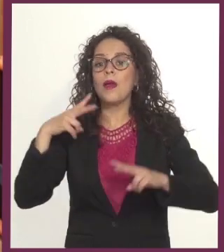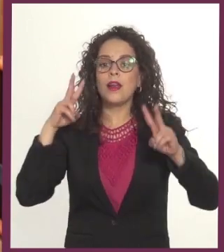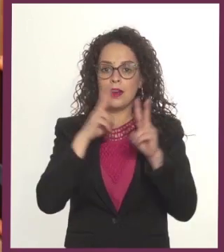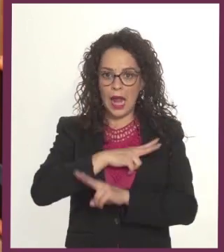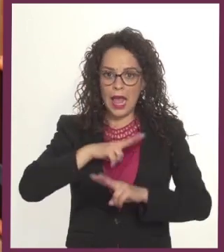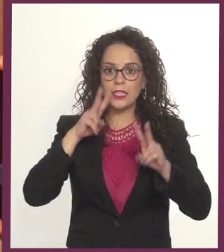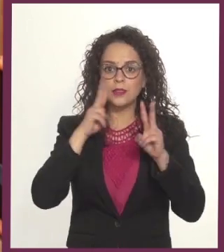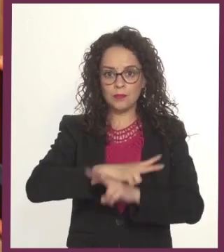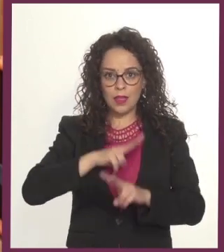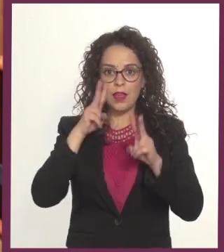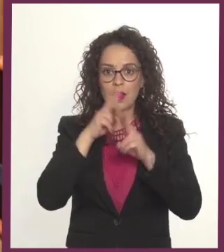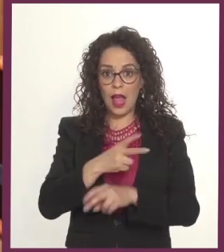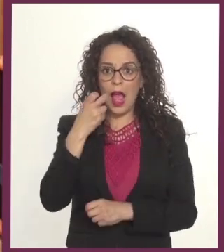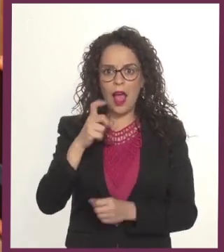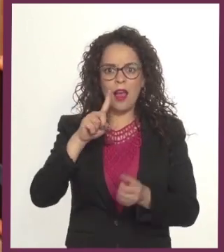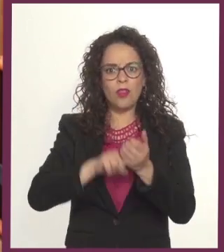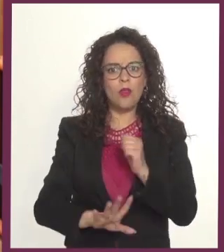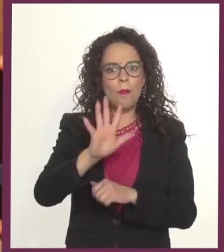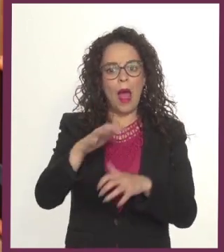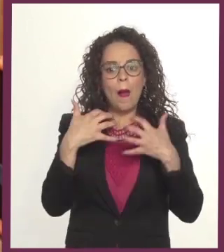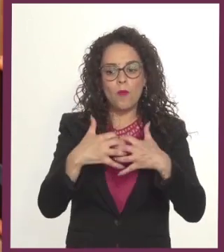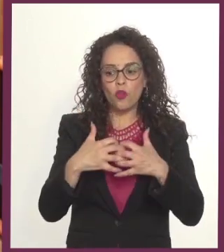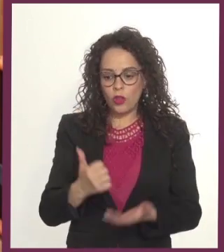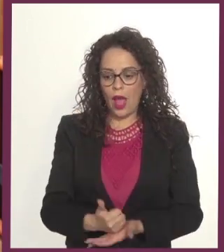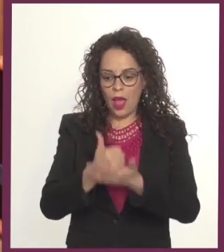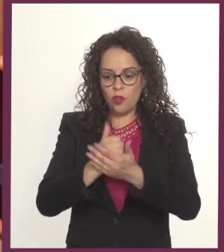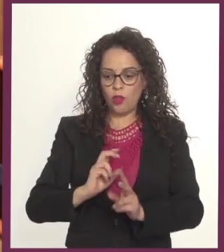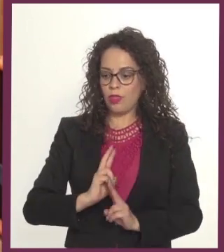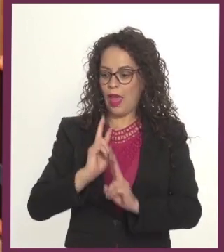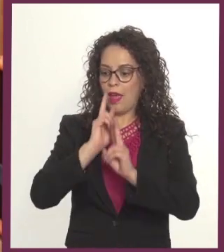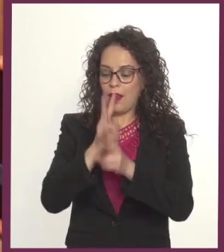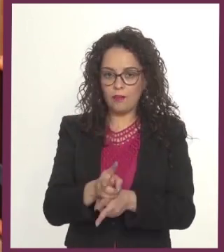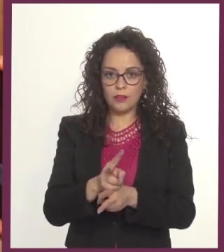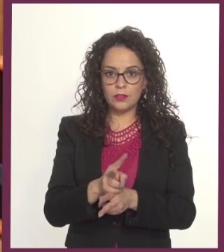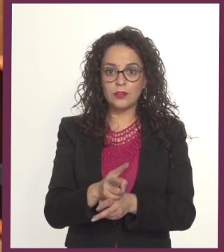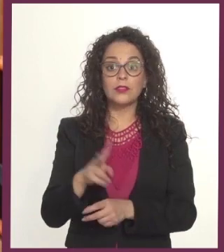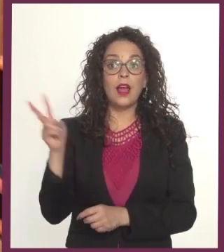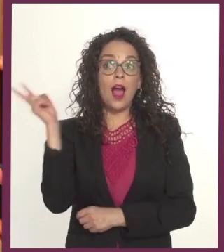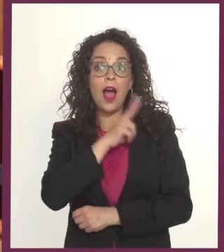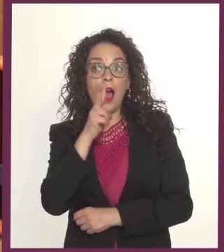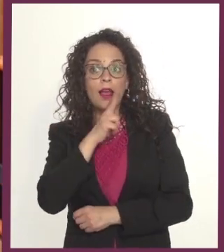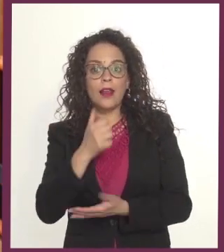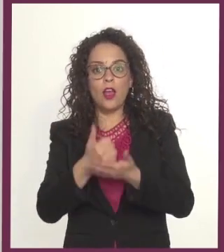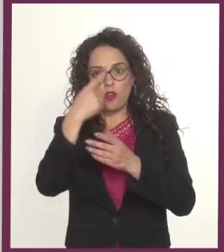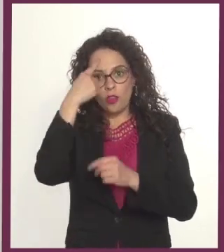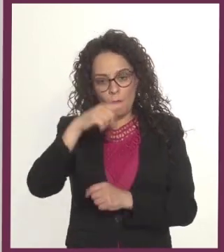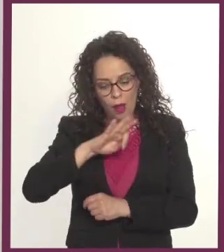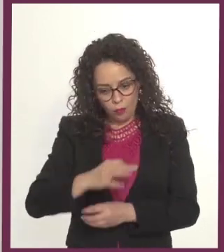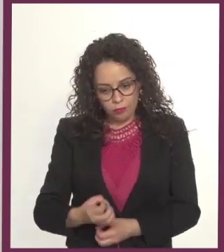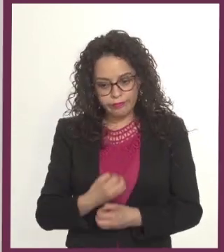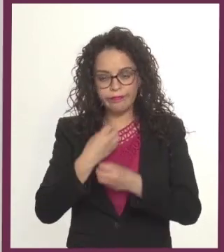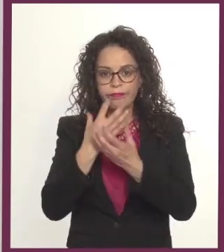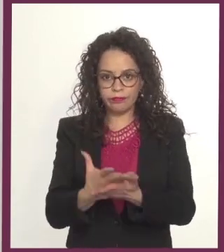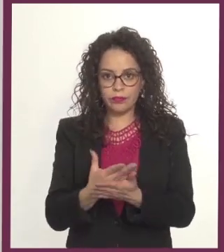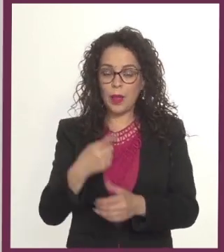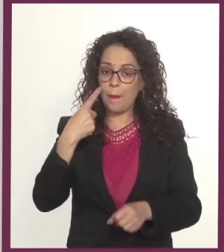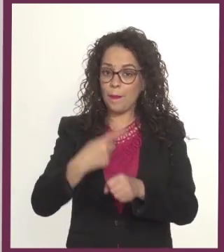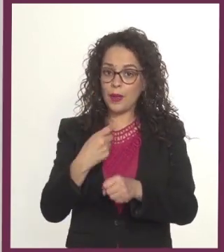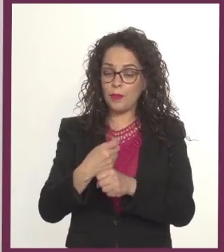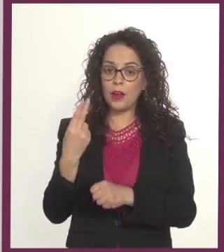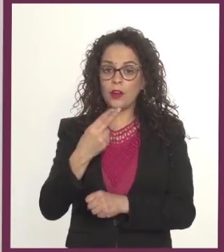es respira. La respiración es como el motor de la voz y el aire es como el combustible. Para dominar la